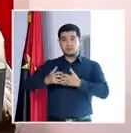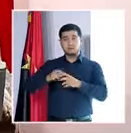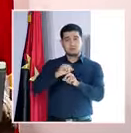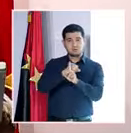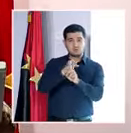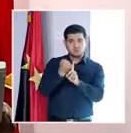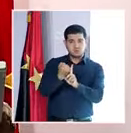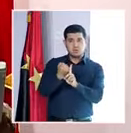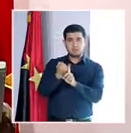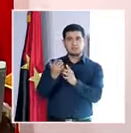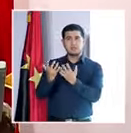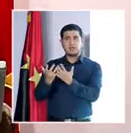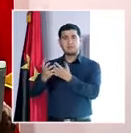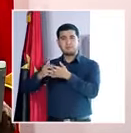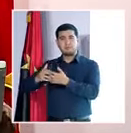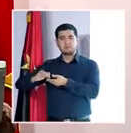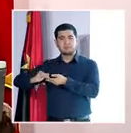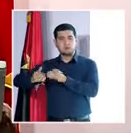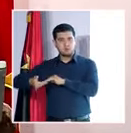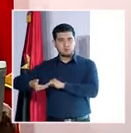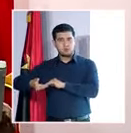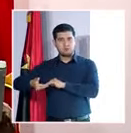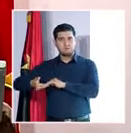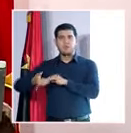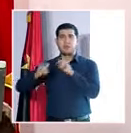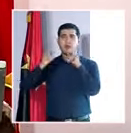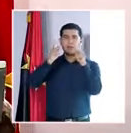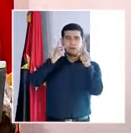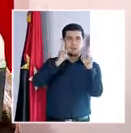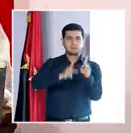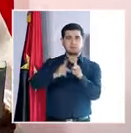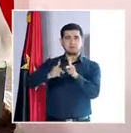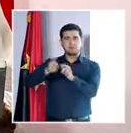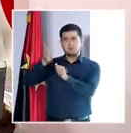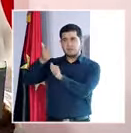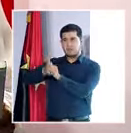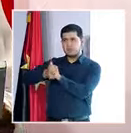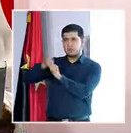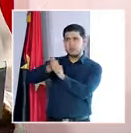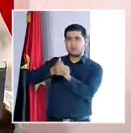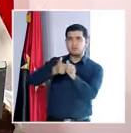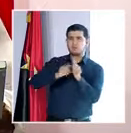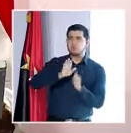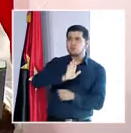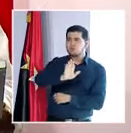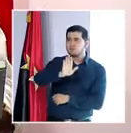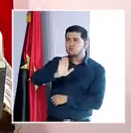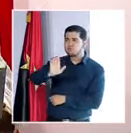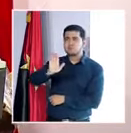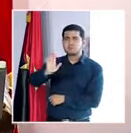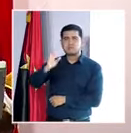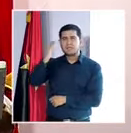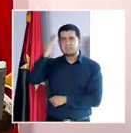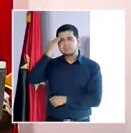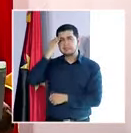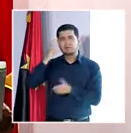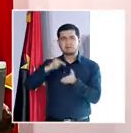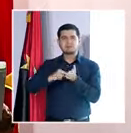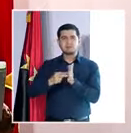sociales, sindicales, comunitarias, a cada una de las expresiones de lo que significa Norte de